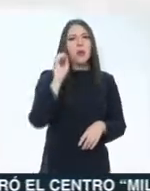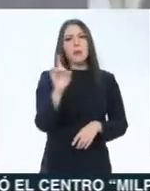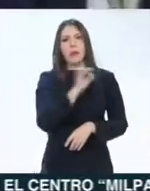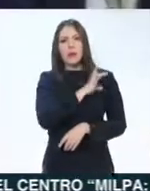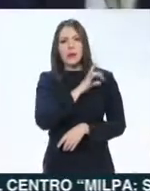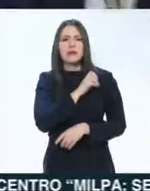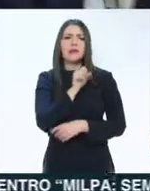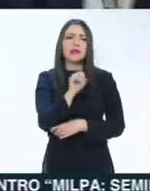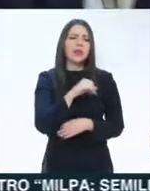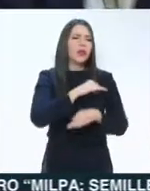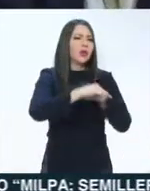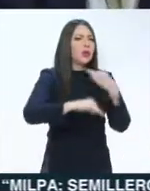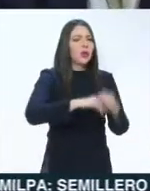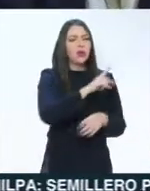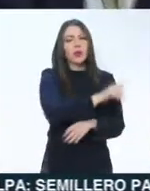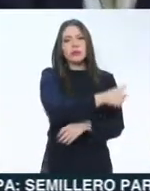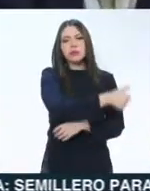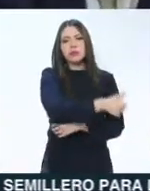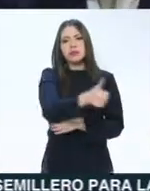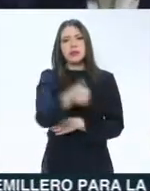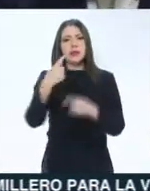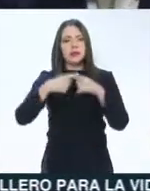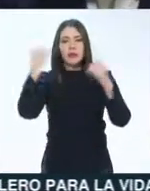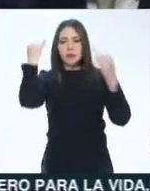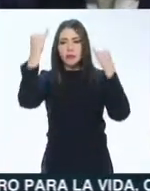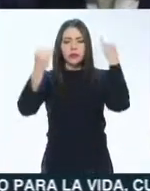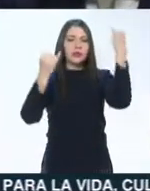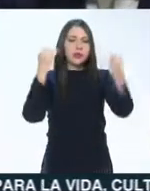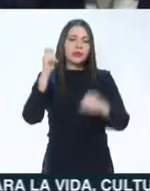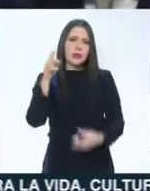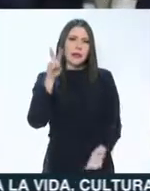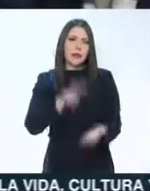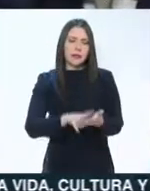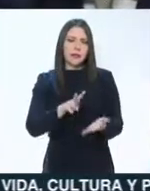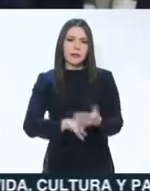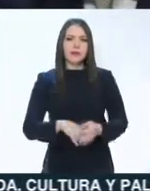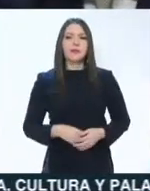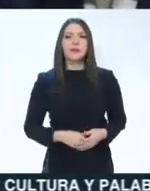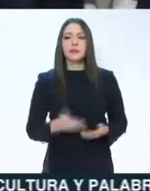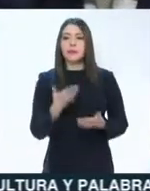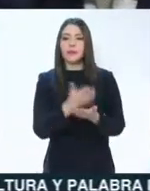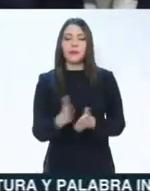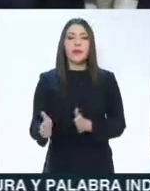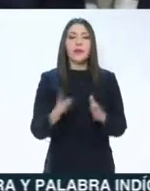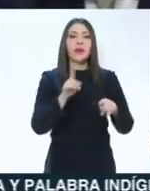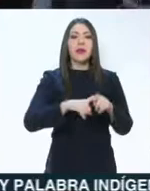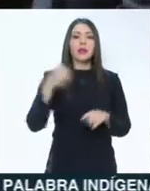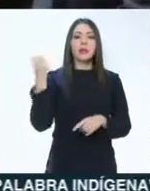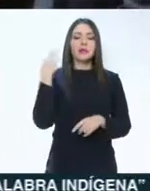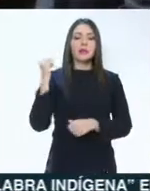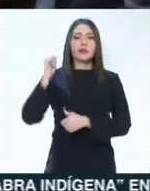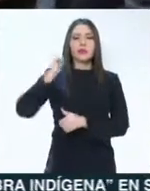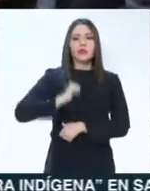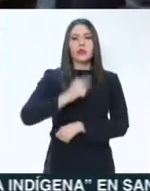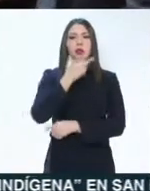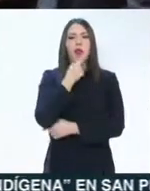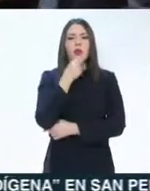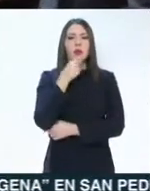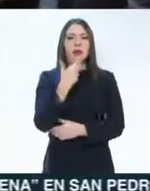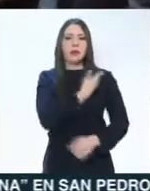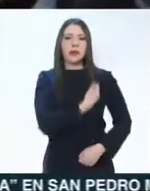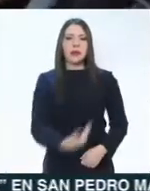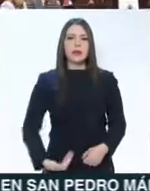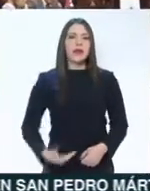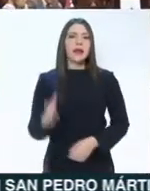válidos. El inicio de estas audiencias estuvo a cargo del presidente de la Cámara de Diputados, Porfirio Muñoz Ledo, quien señaló dar prioridad